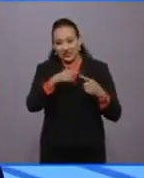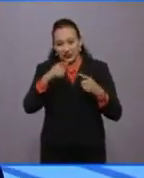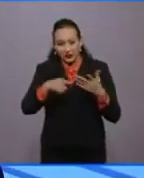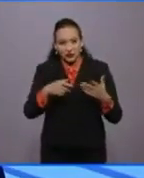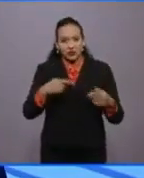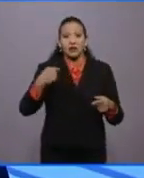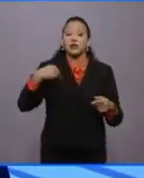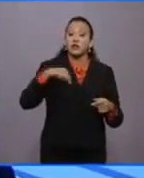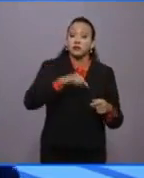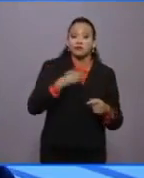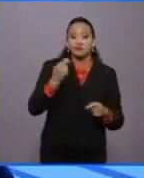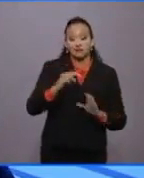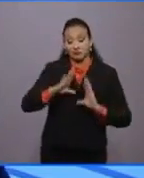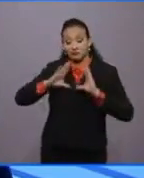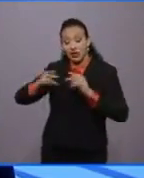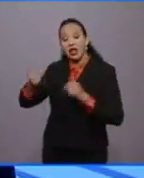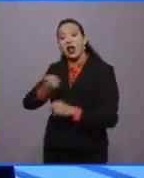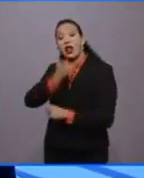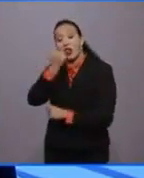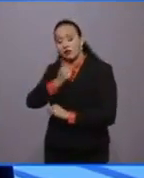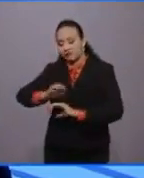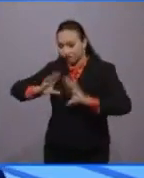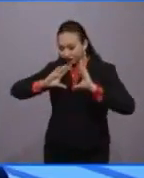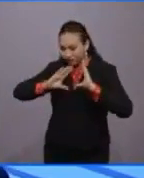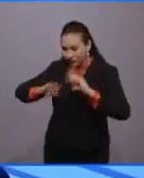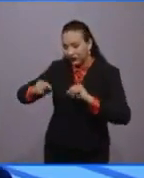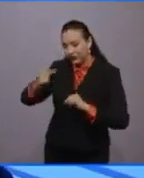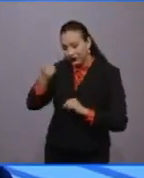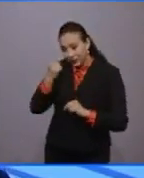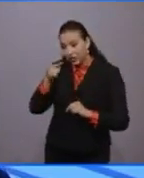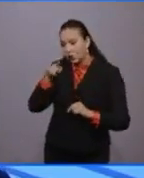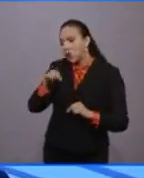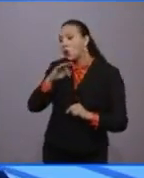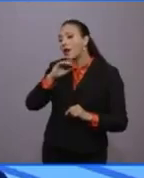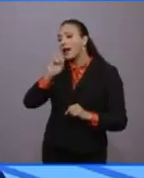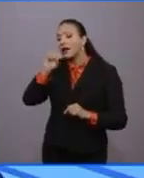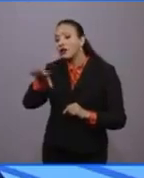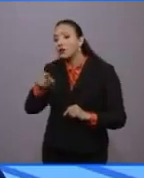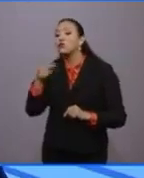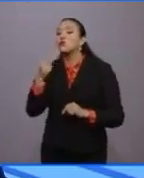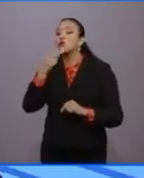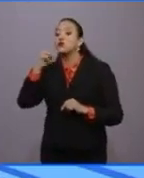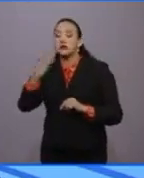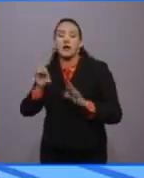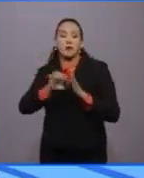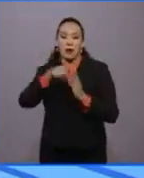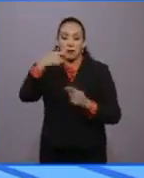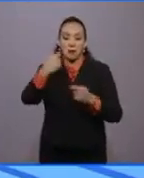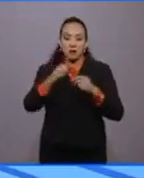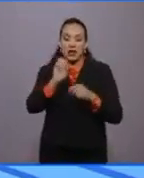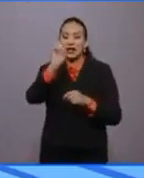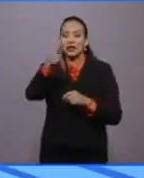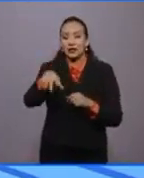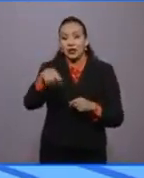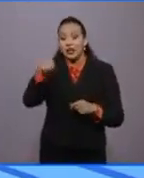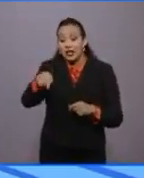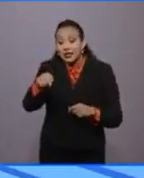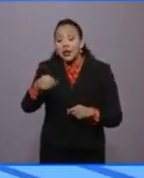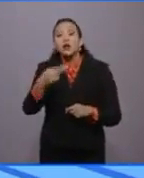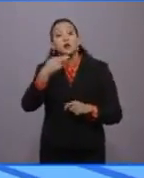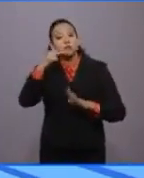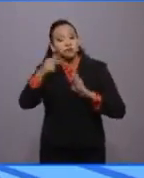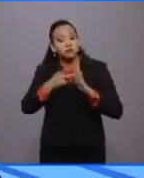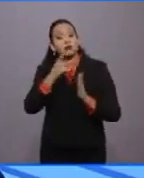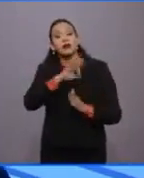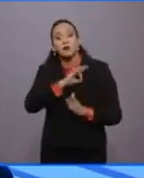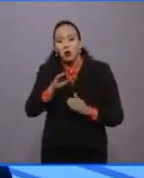estudiantes particularmente, en ir rechazando gradualmente la llamada obsolescencia programada, en